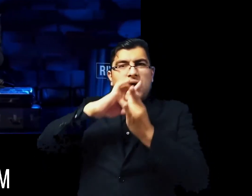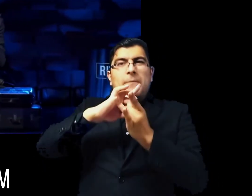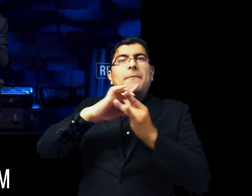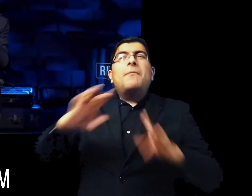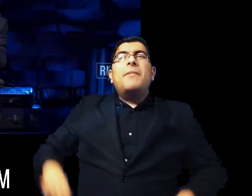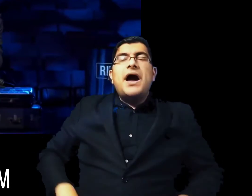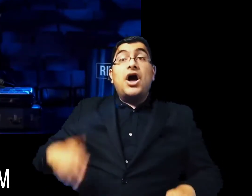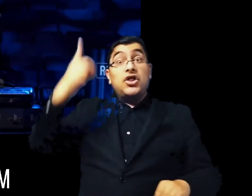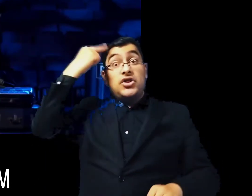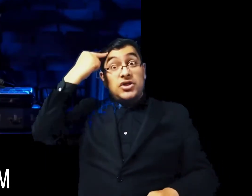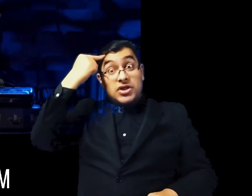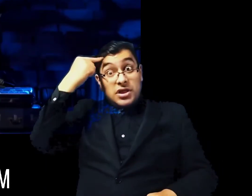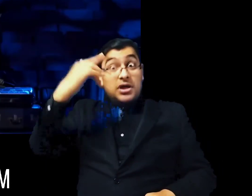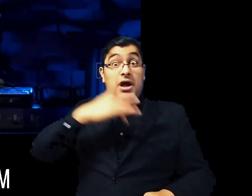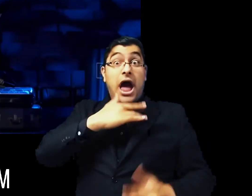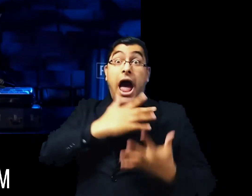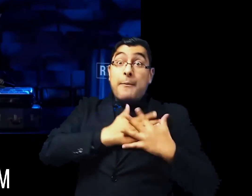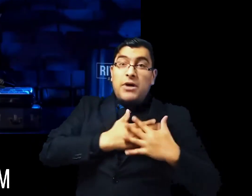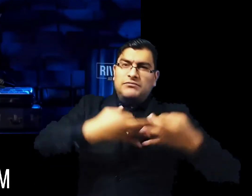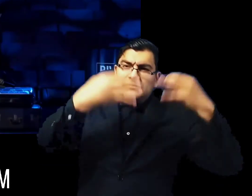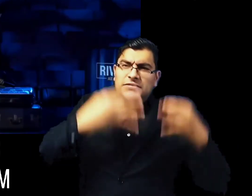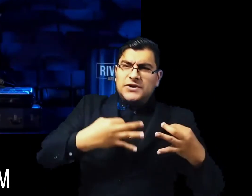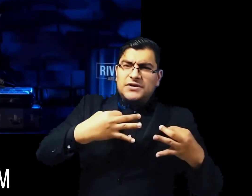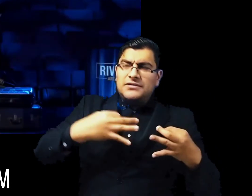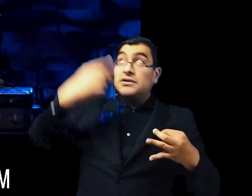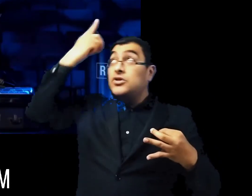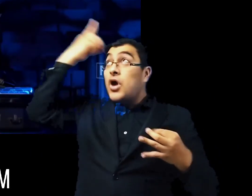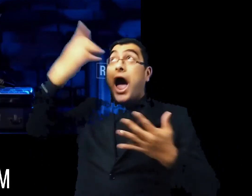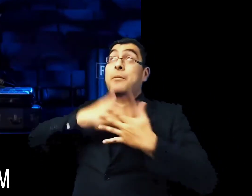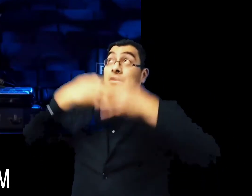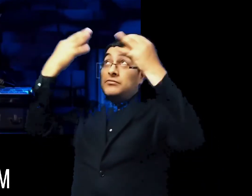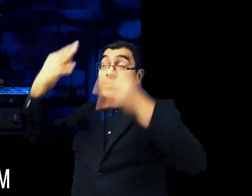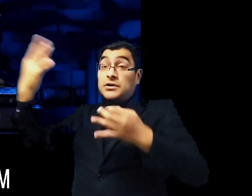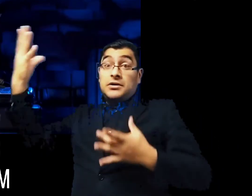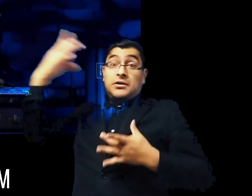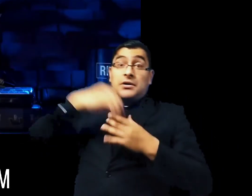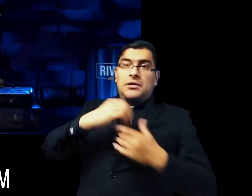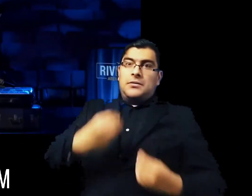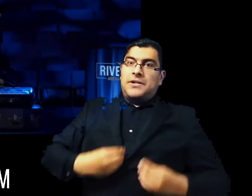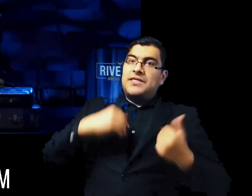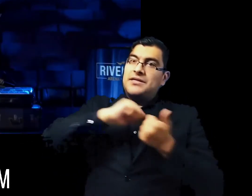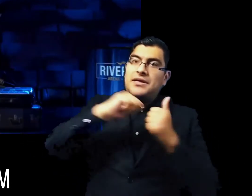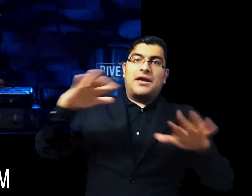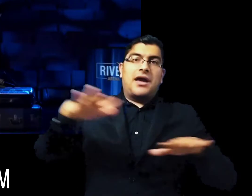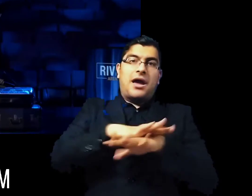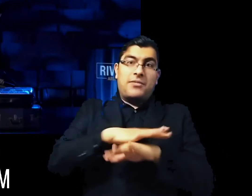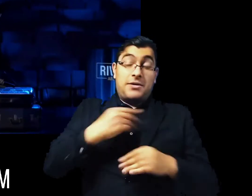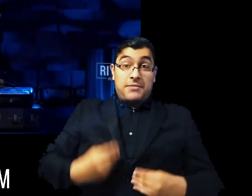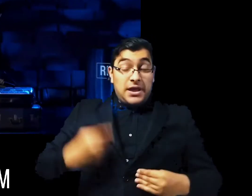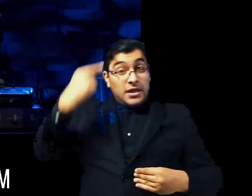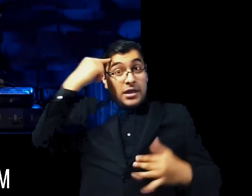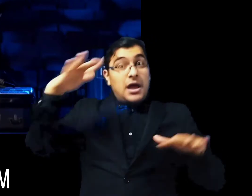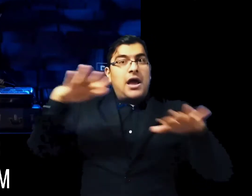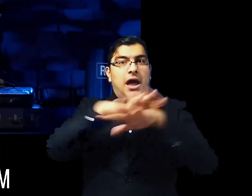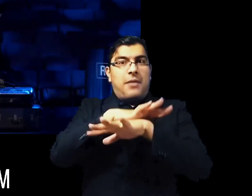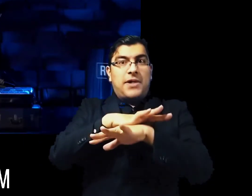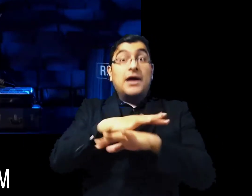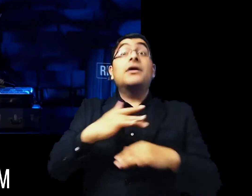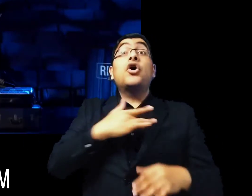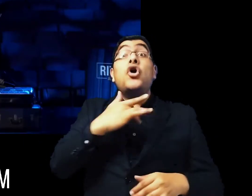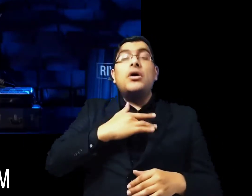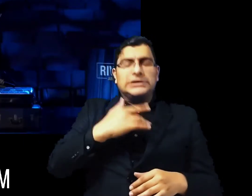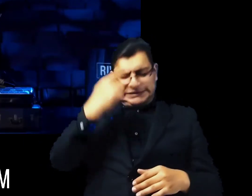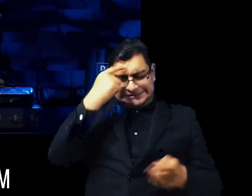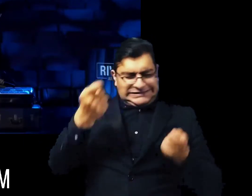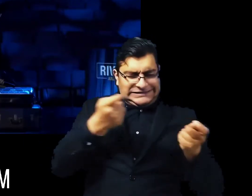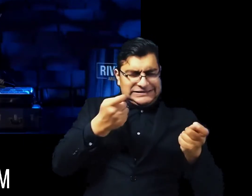ese amor perfecto a nuestras vidas imperfectas. El amor nos cambia la mente. Dejar que tu corazón tome parte